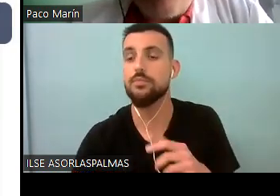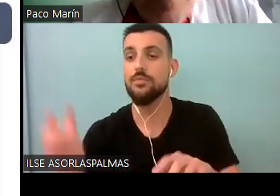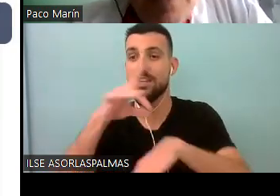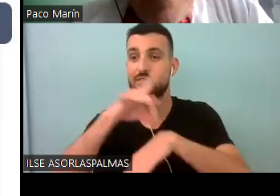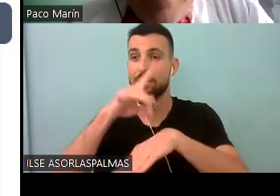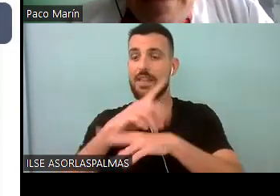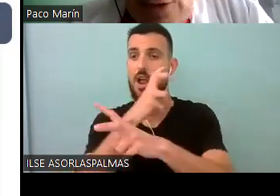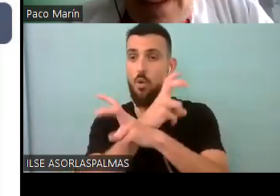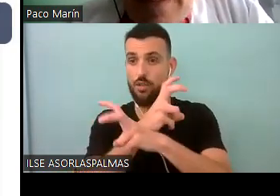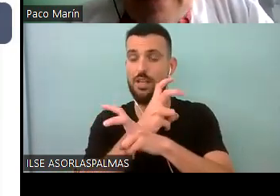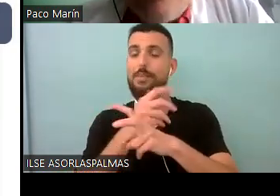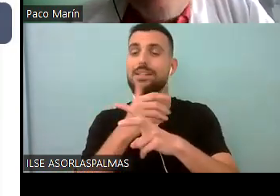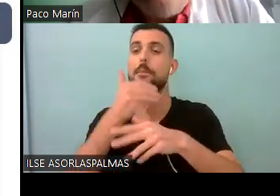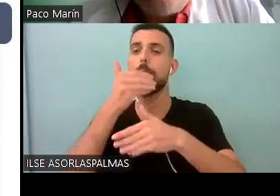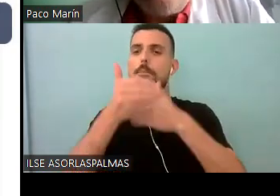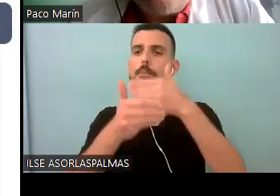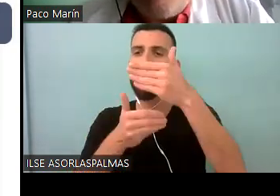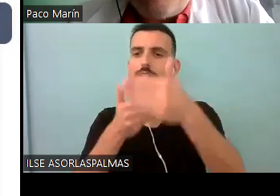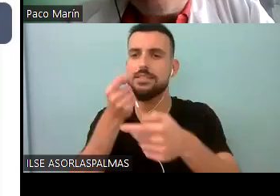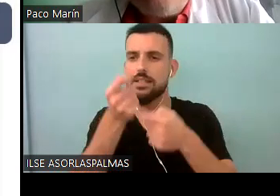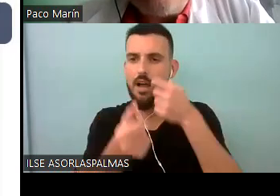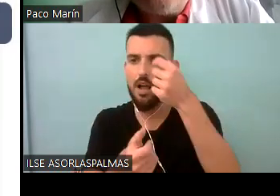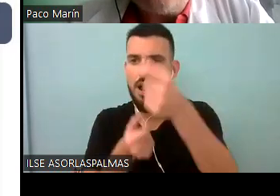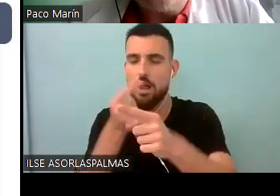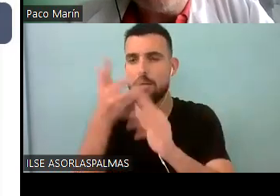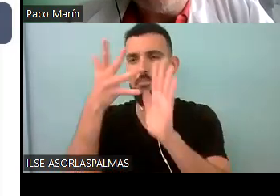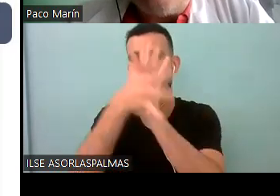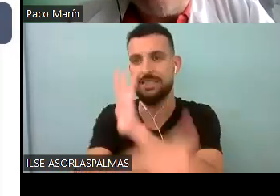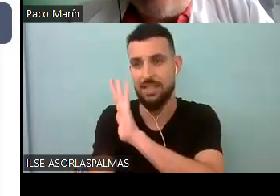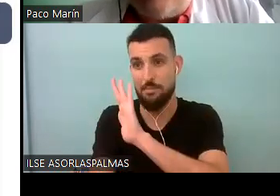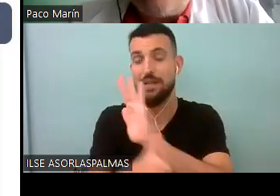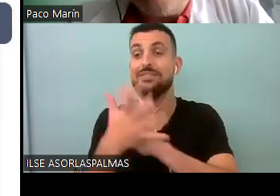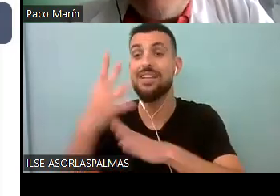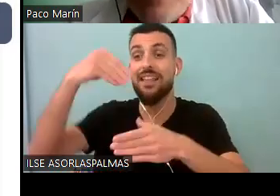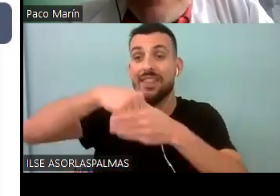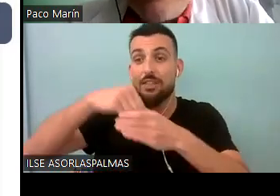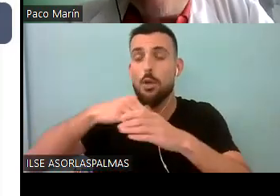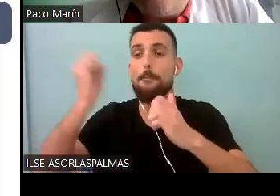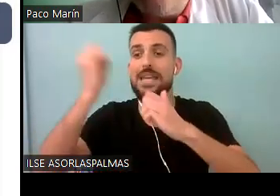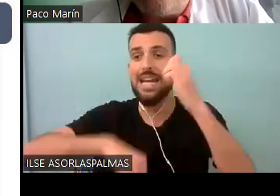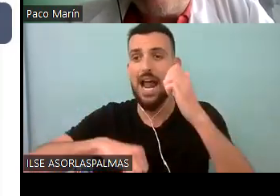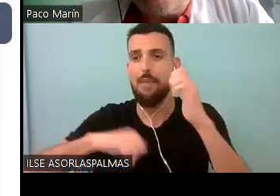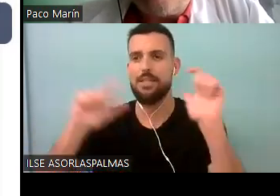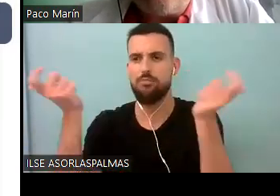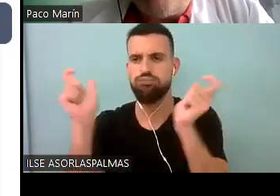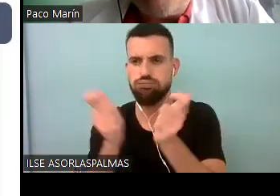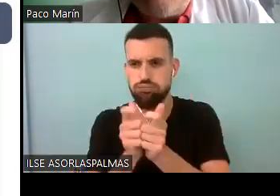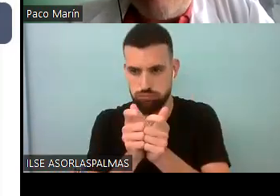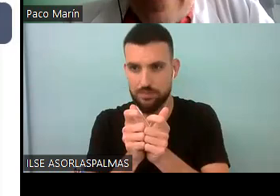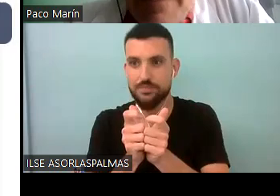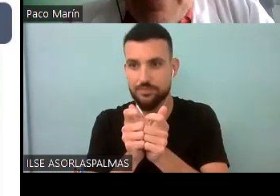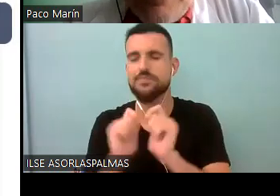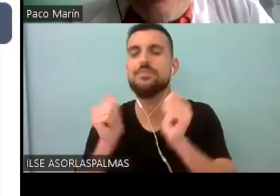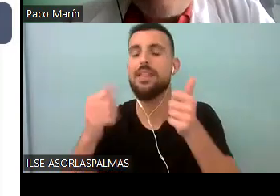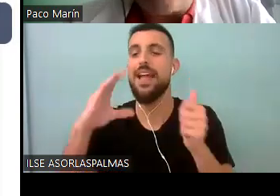es progresiva y crónica, que comporta la disminución de una densidad mineral ósea. Fundamentalmente, lo que tenemos es una pérdida